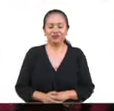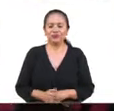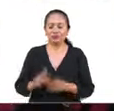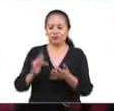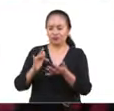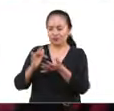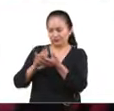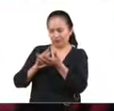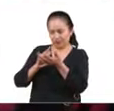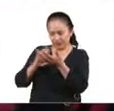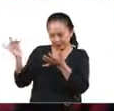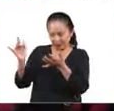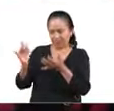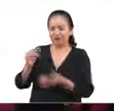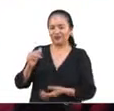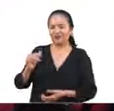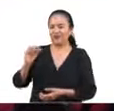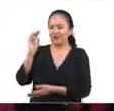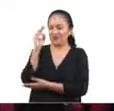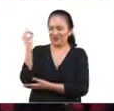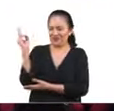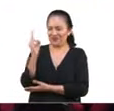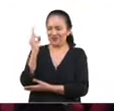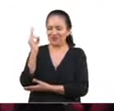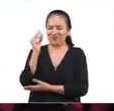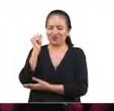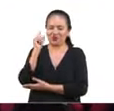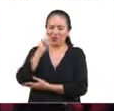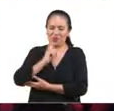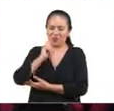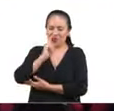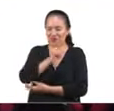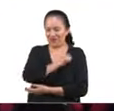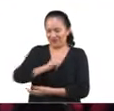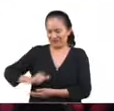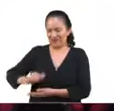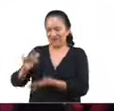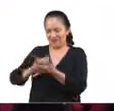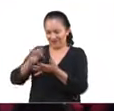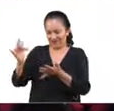Agradecemos este mensaje de la alcaldesa de Milpa Alta, Judith Vanegas Tapia.